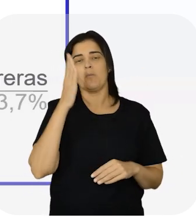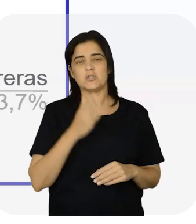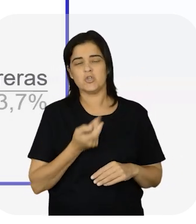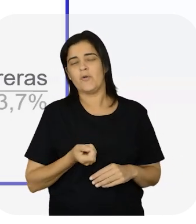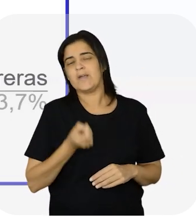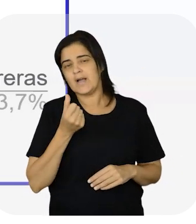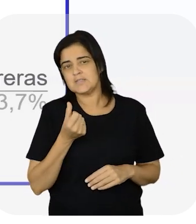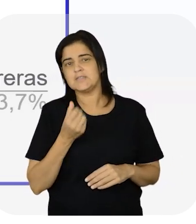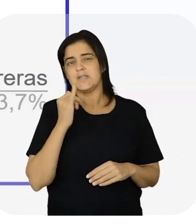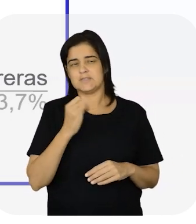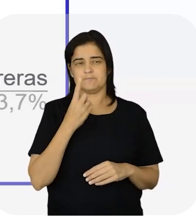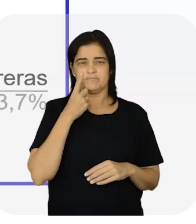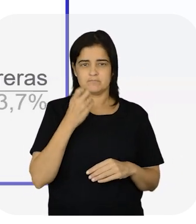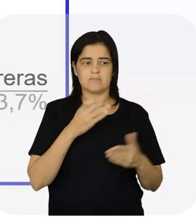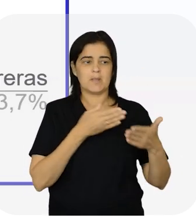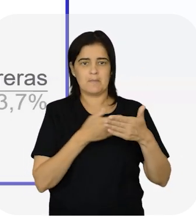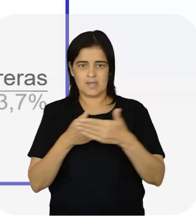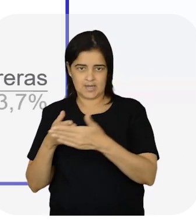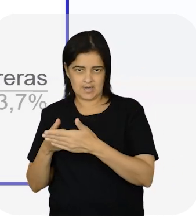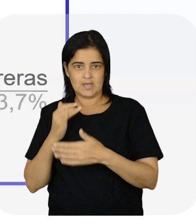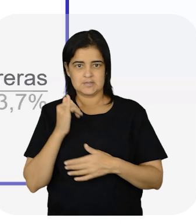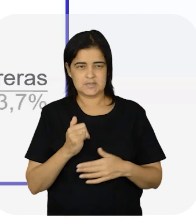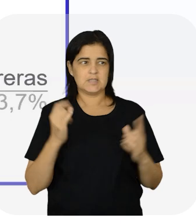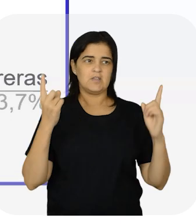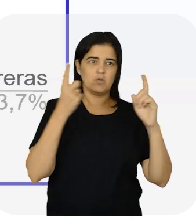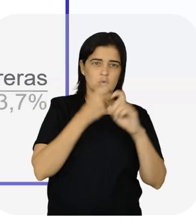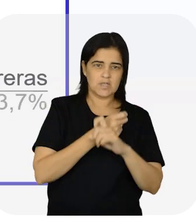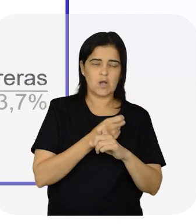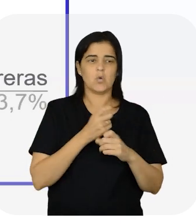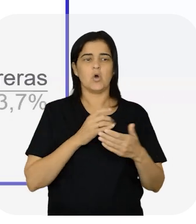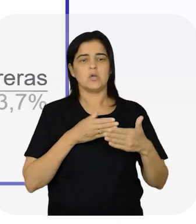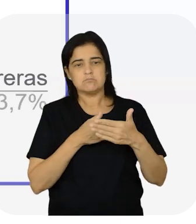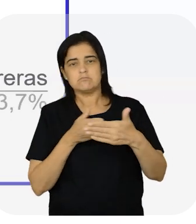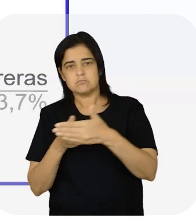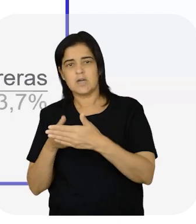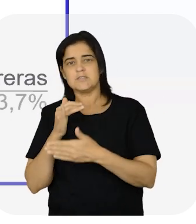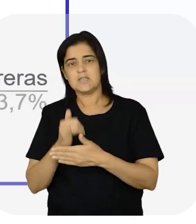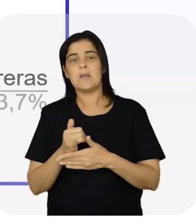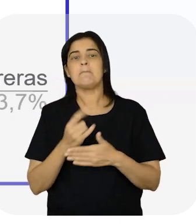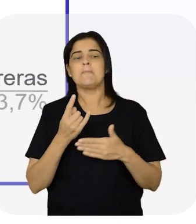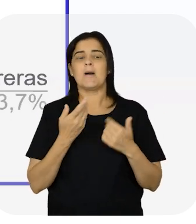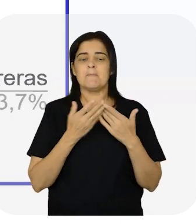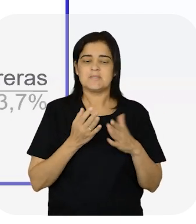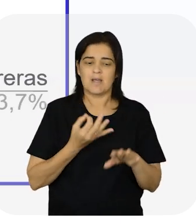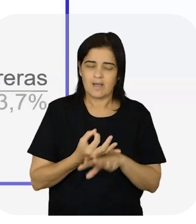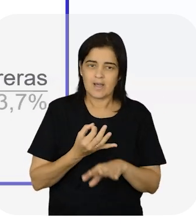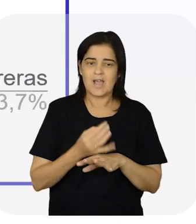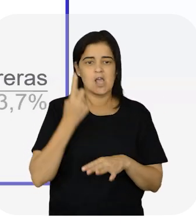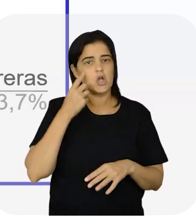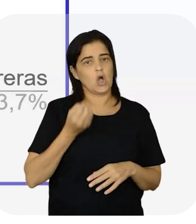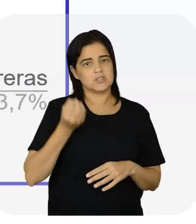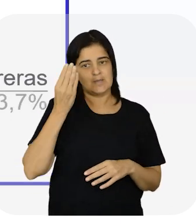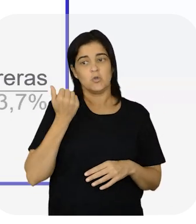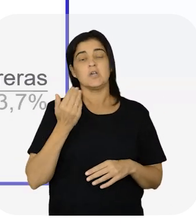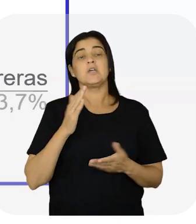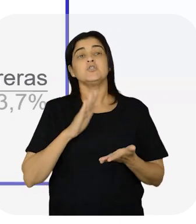casi que sí identifican barreras, dificultades, obstáculos para la puesta en práctica de ese concepto que